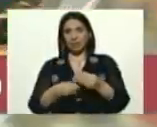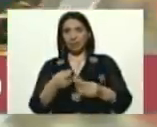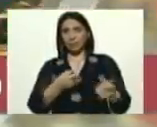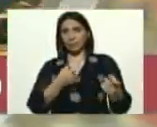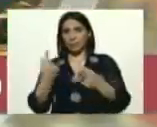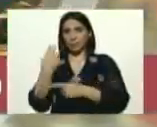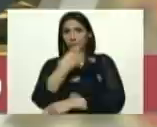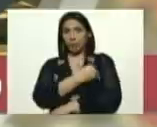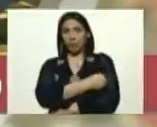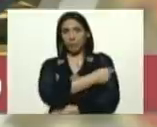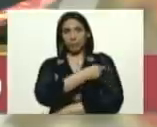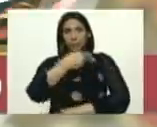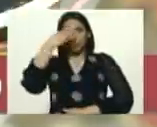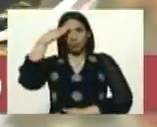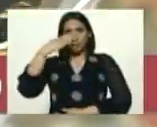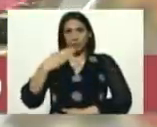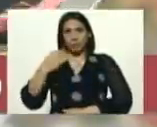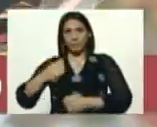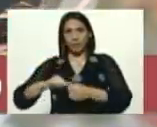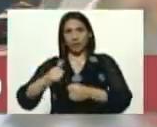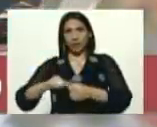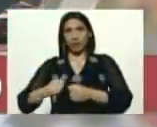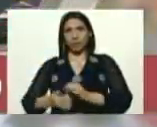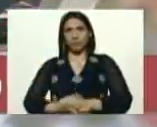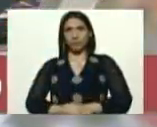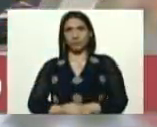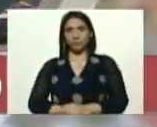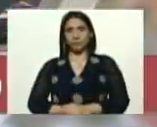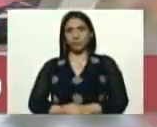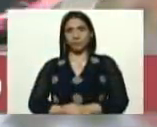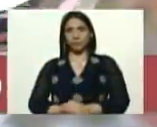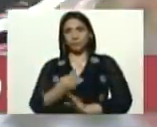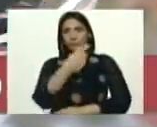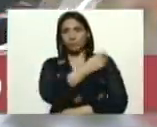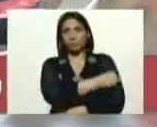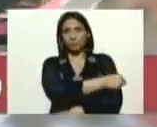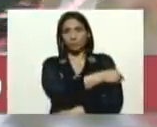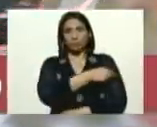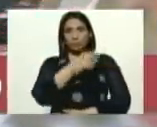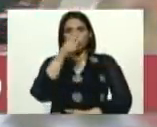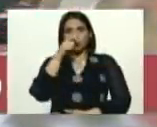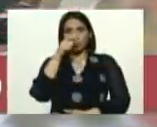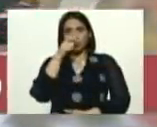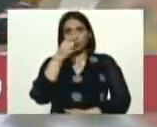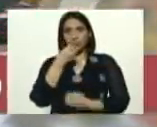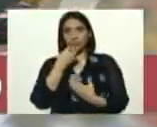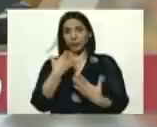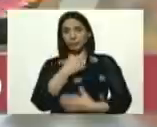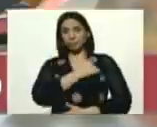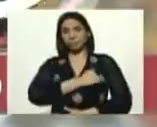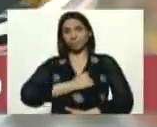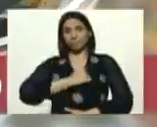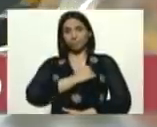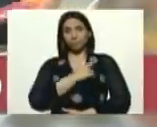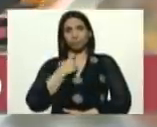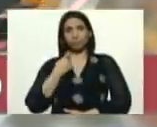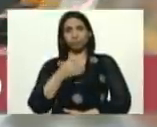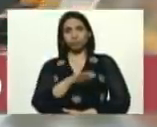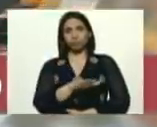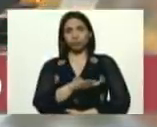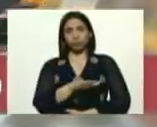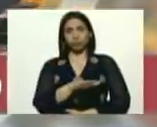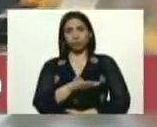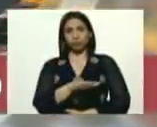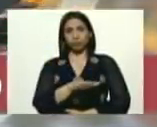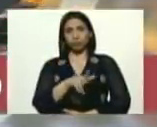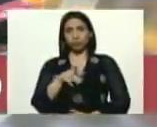llevaran al Hospital Universitario de Maracaibo, que es un hospital centinela, y bueno, lamentándolo mucho, falleció.